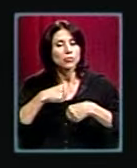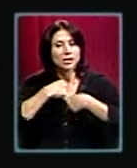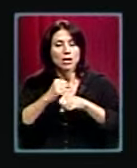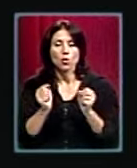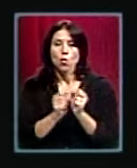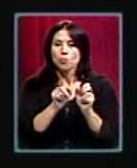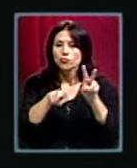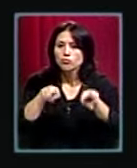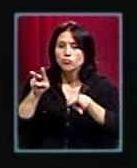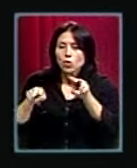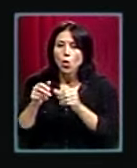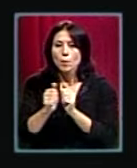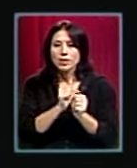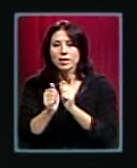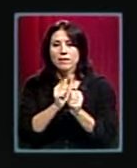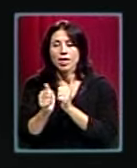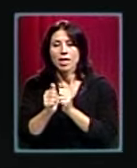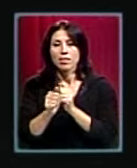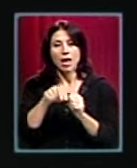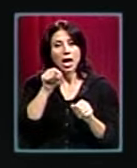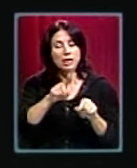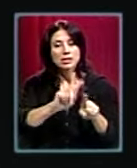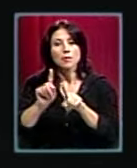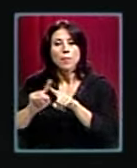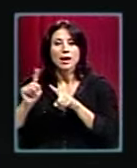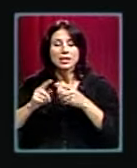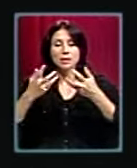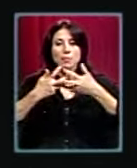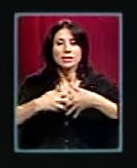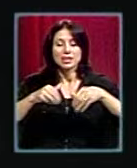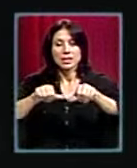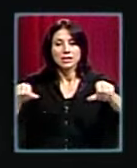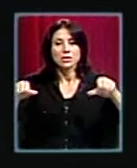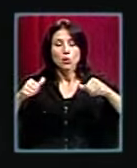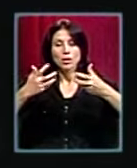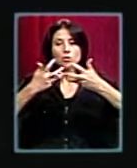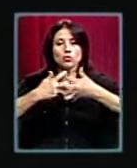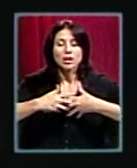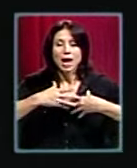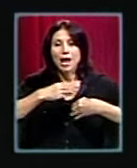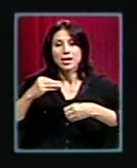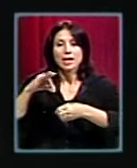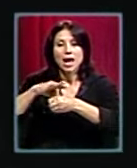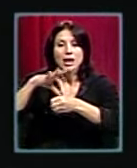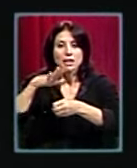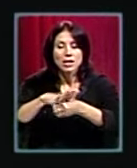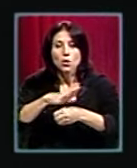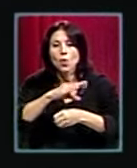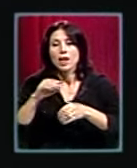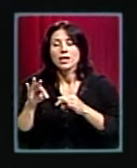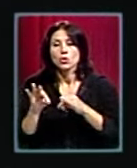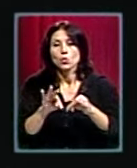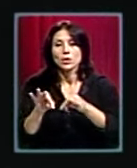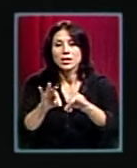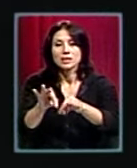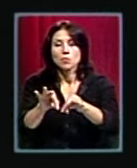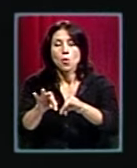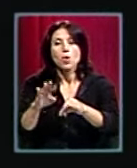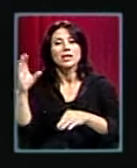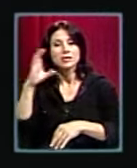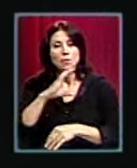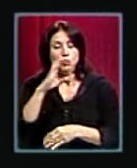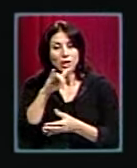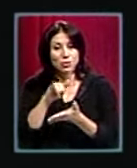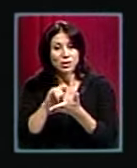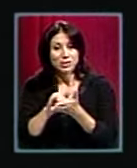competitividad. Y así varias empresas del sector industrial, del sector agrícola, del sector turismo están buscando